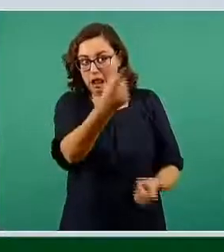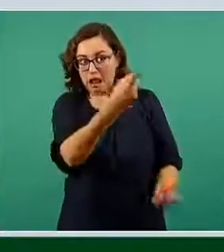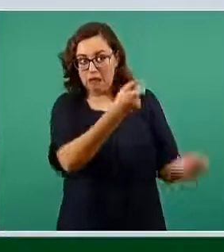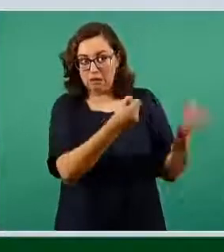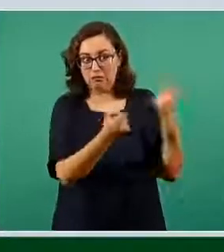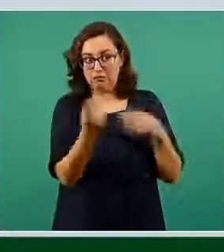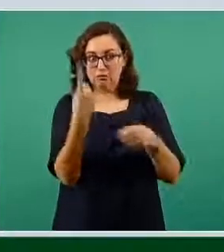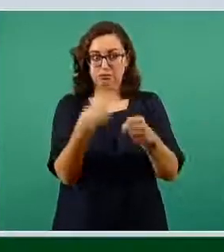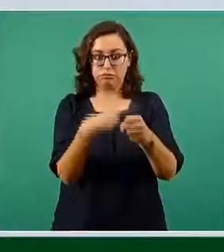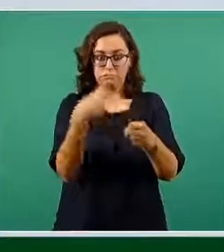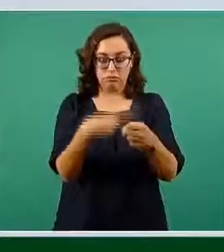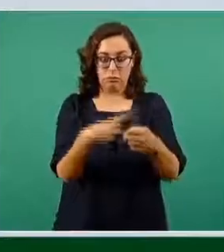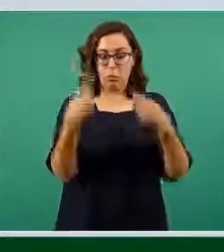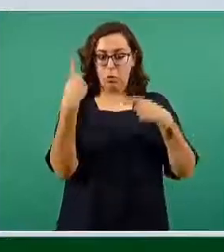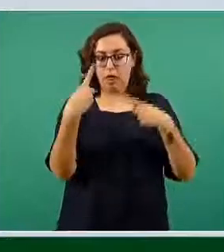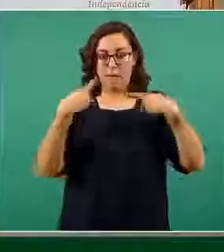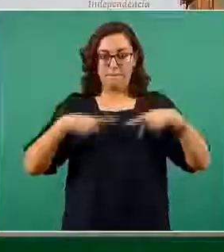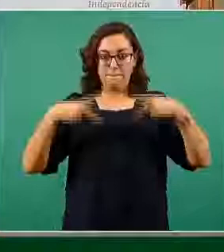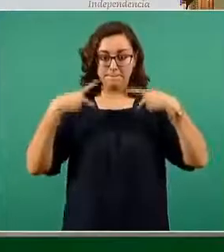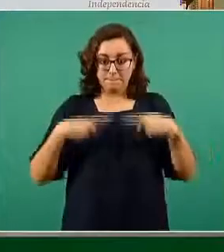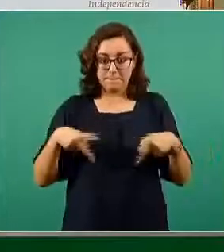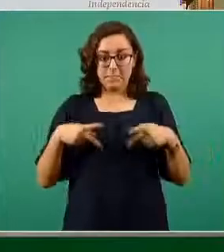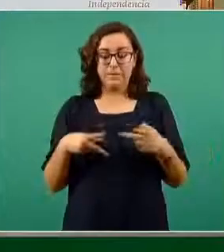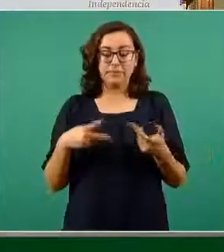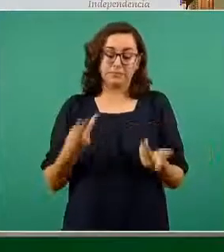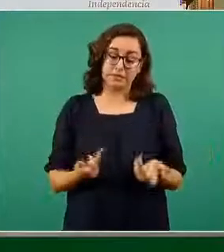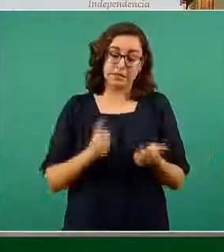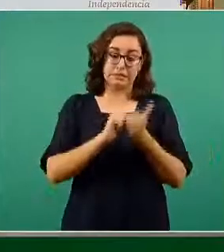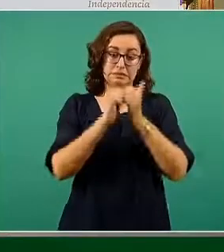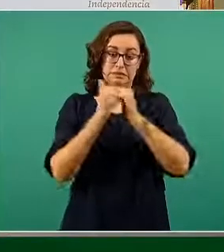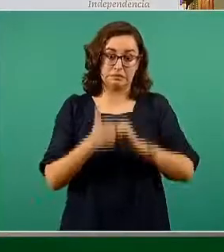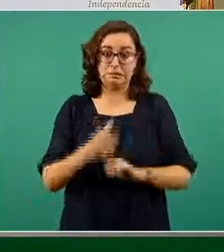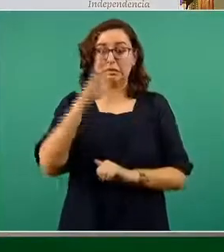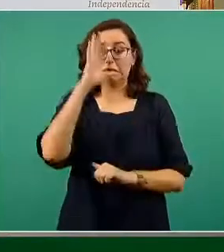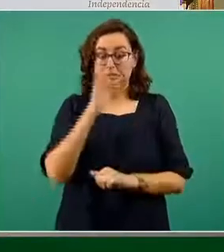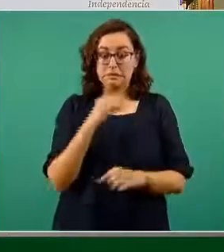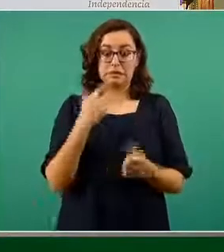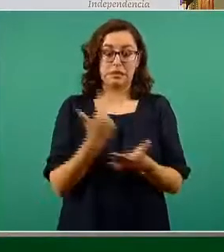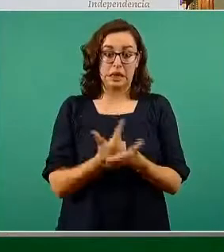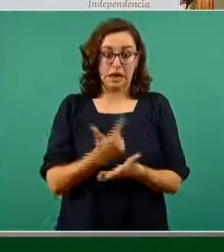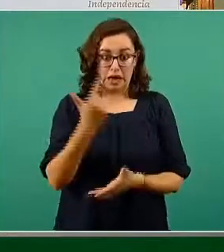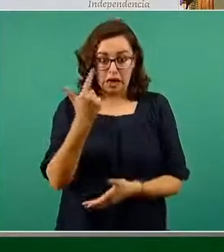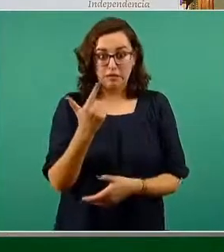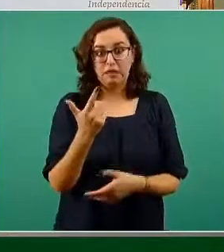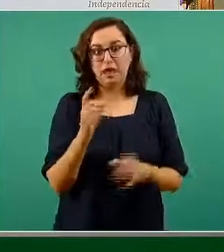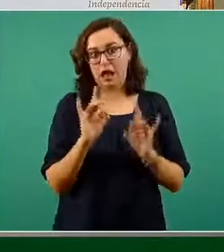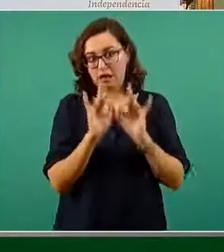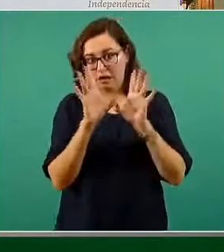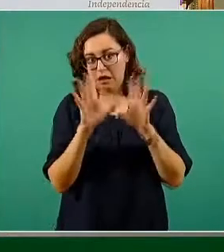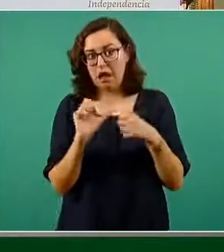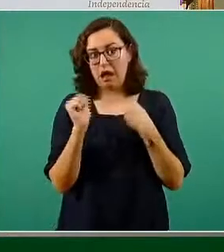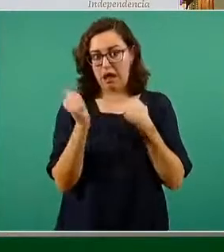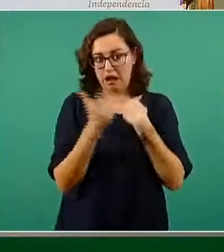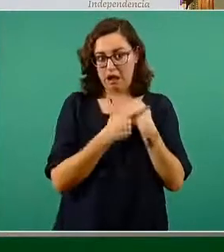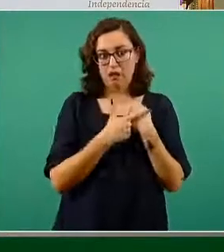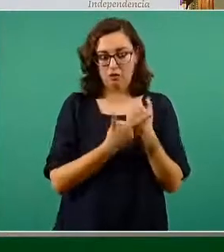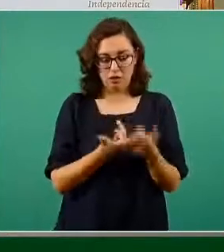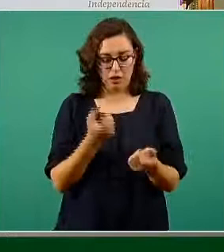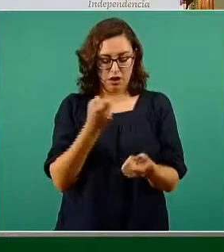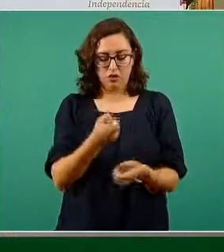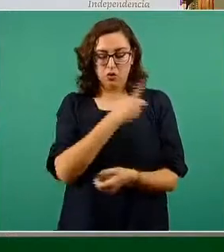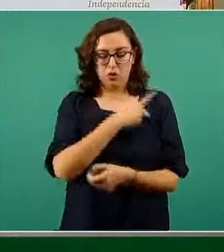transmisión, obviamente a una persona susceptible con factores de riesgo y que ésta pueda recibir o en su momento desarrollar